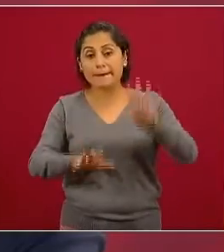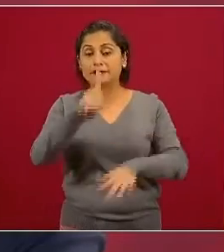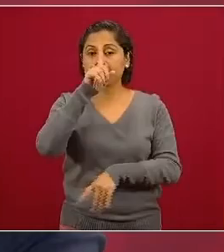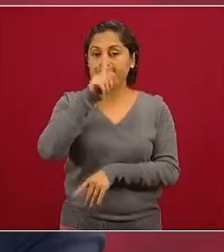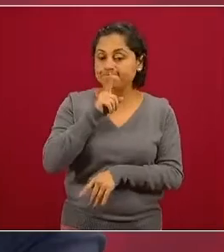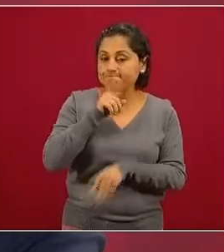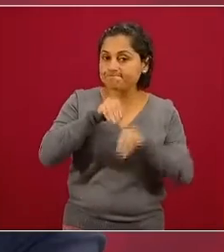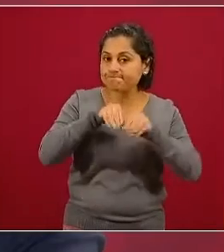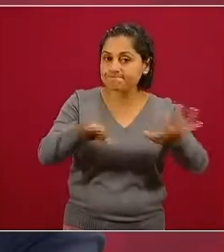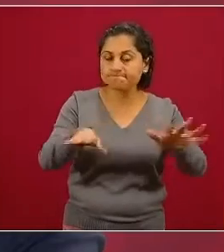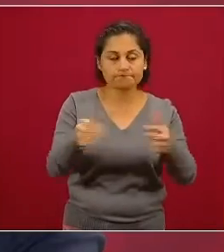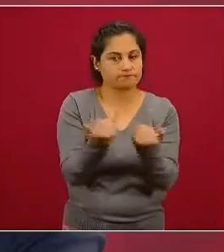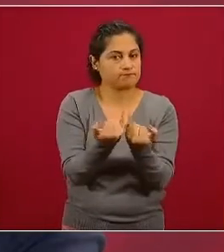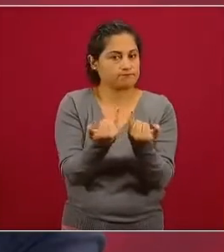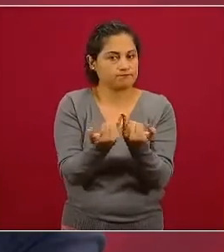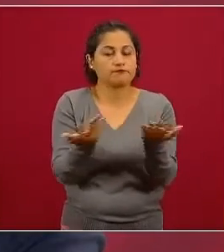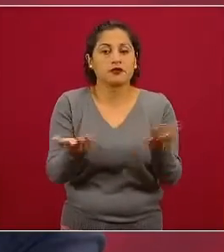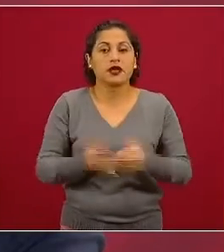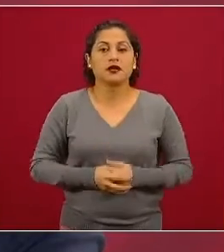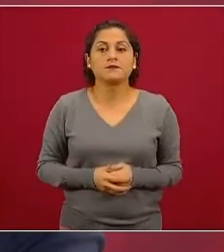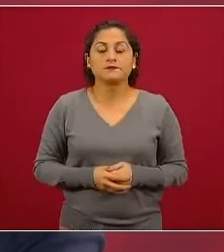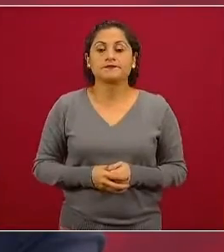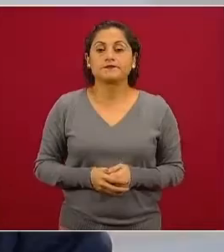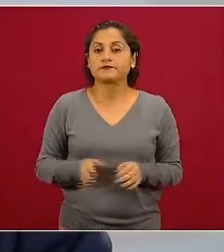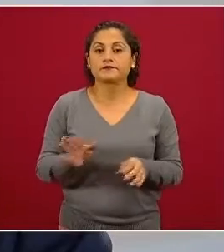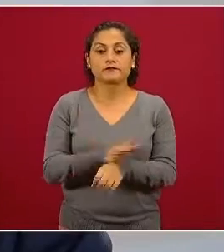muy importante, es también una situación muy crítica.